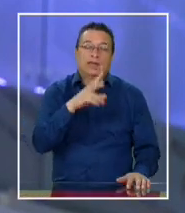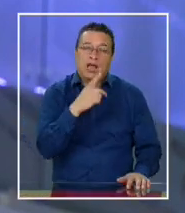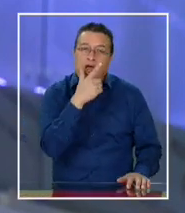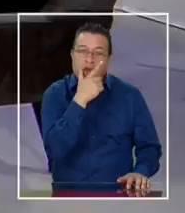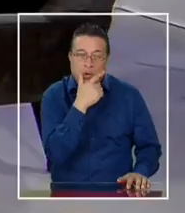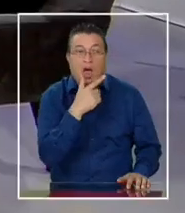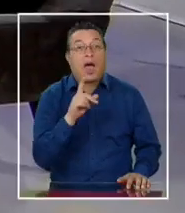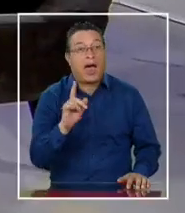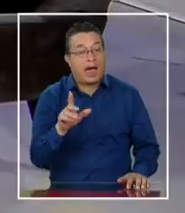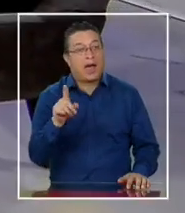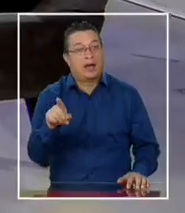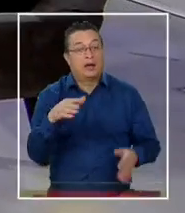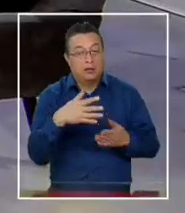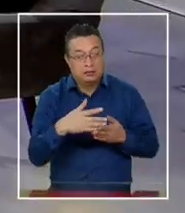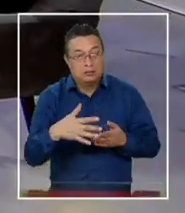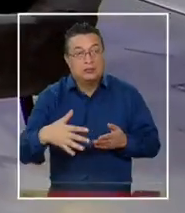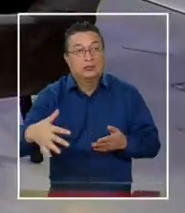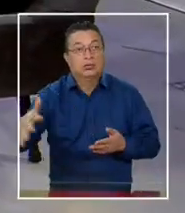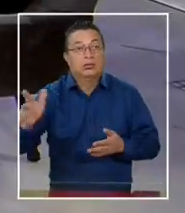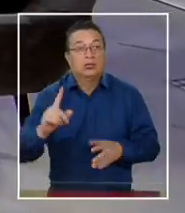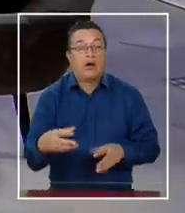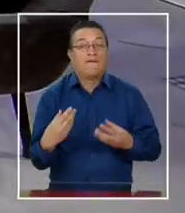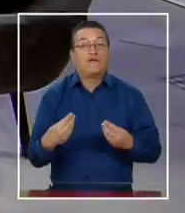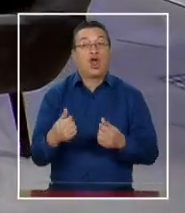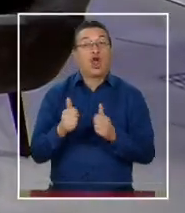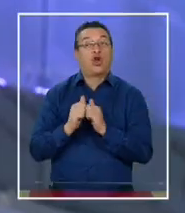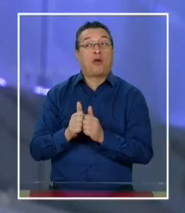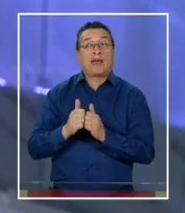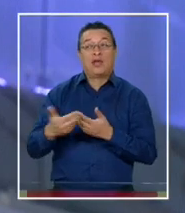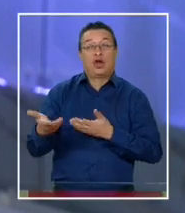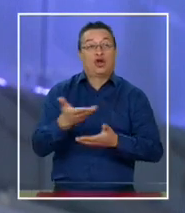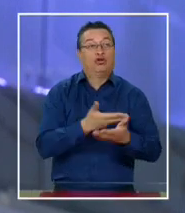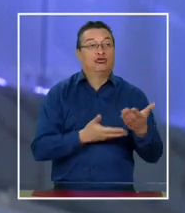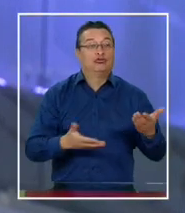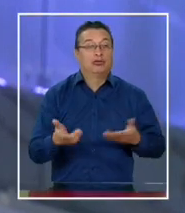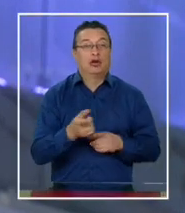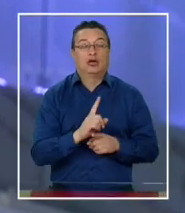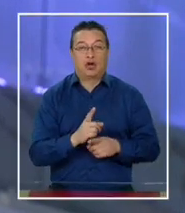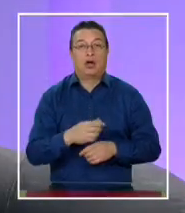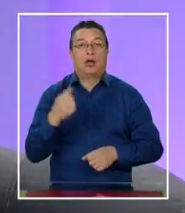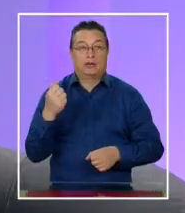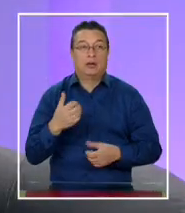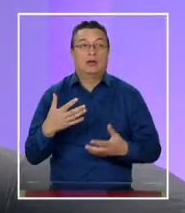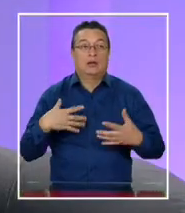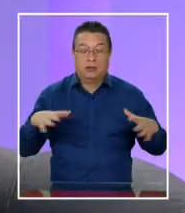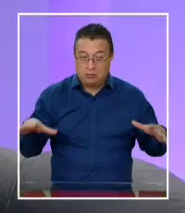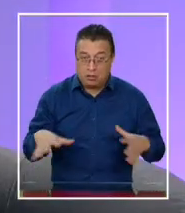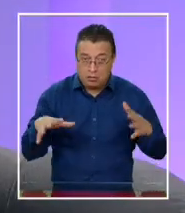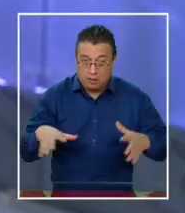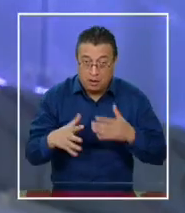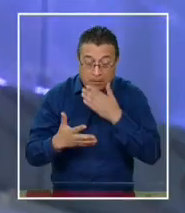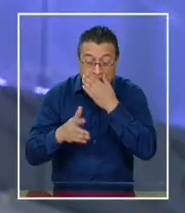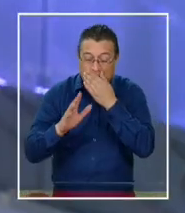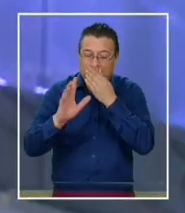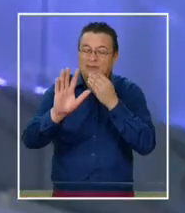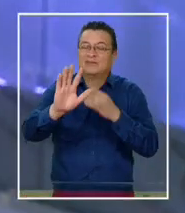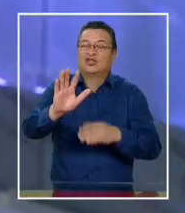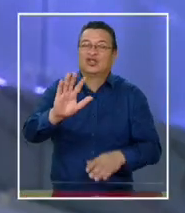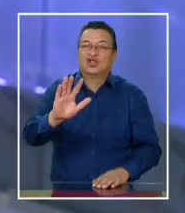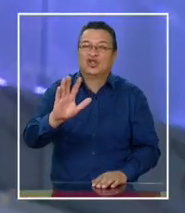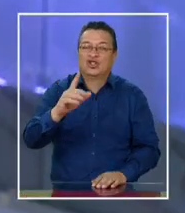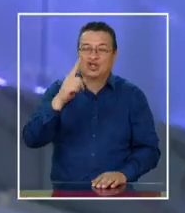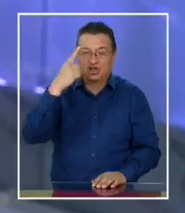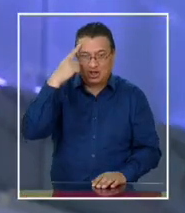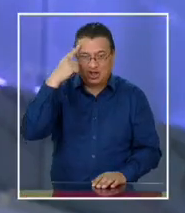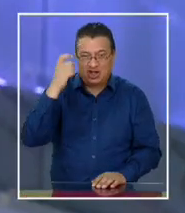eso en sentido en adelante no ser tan buen compañero sino que más bien sacar sacar las armas No creo Matías porque el objetivo de